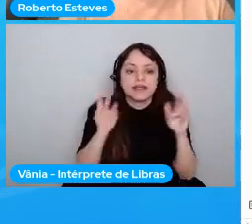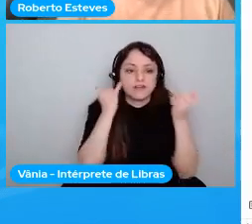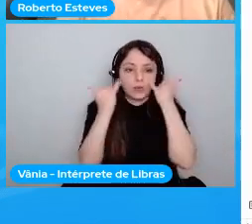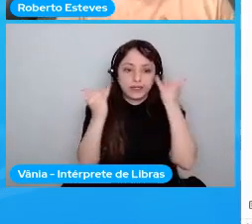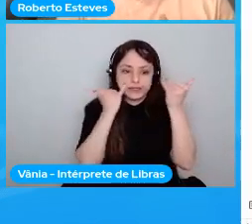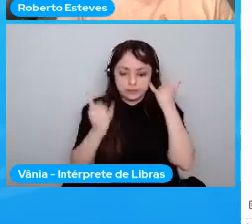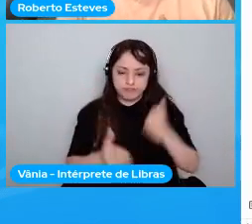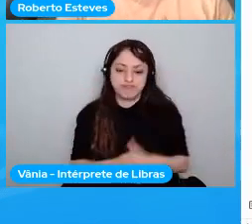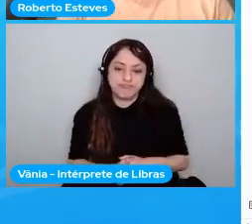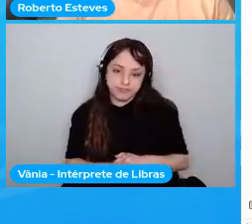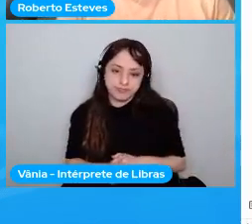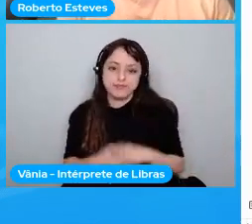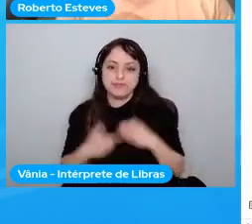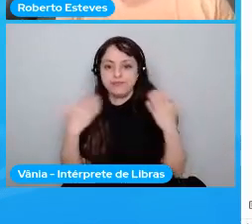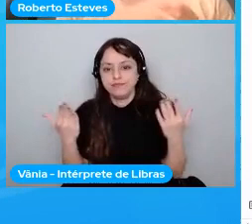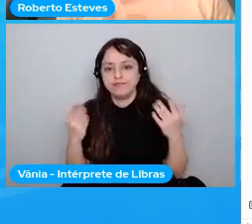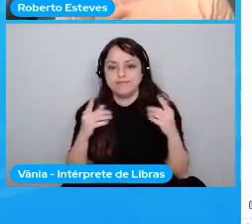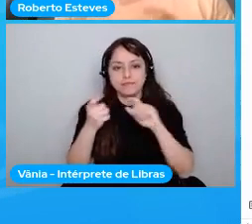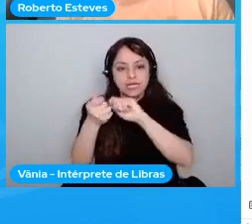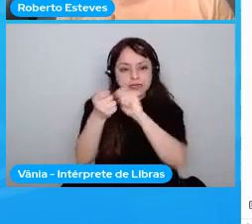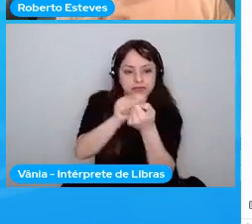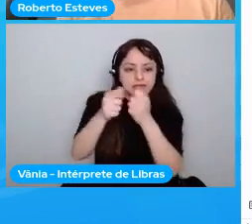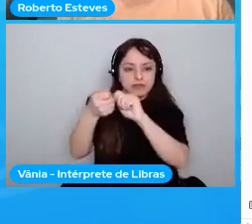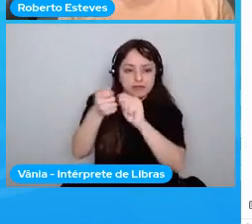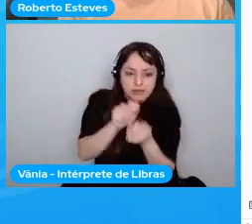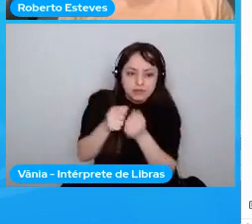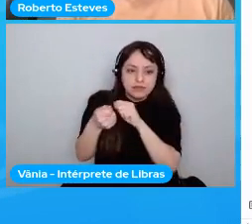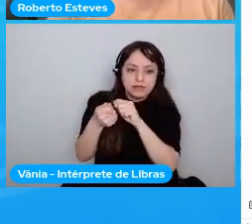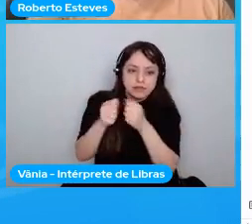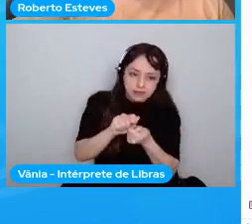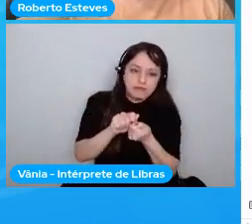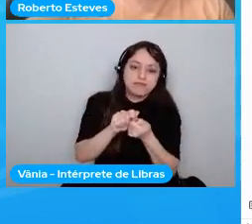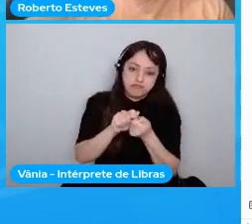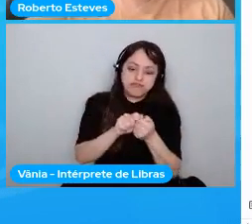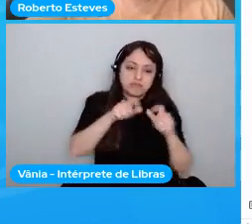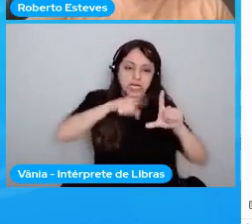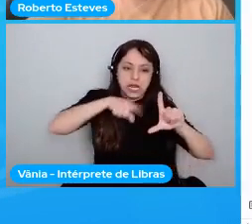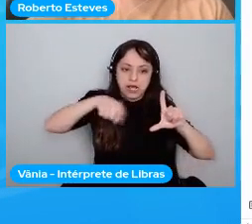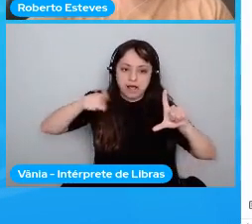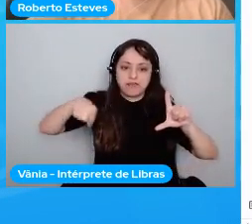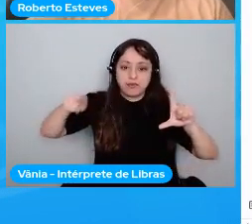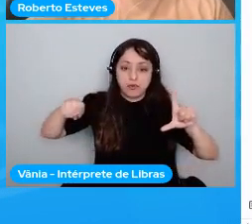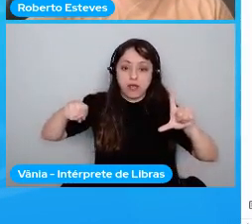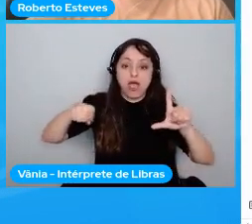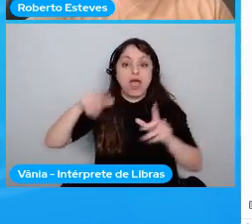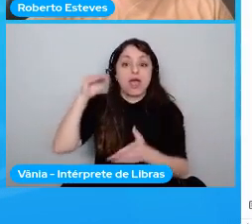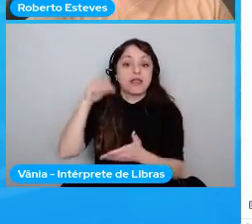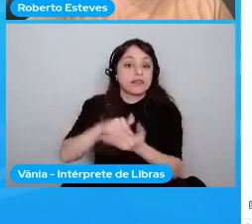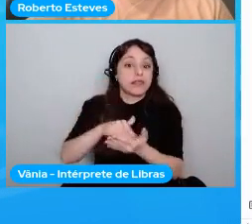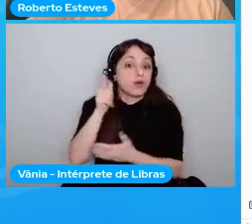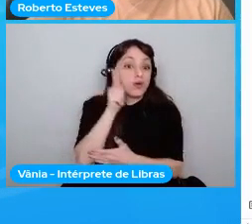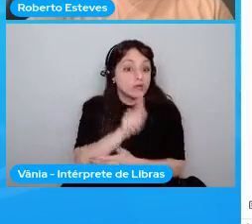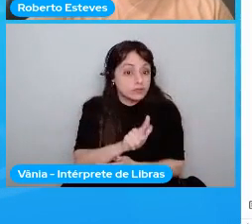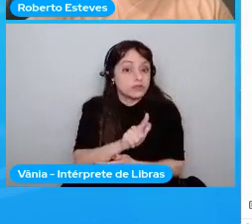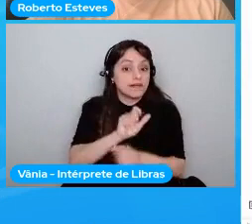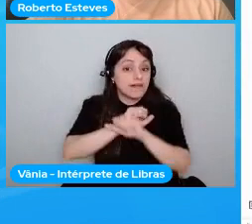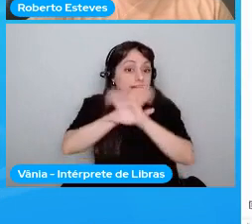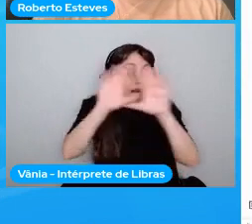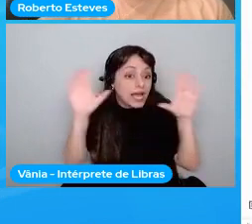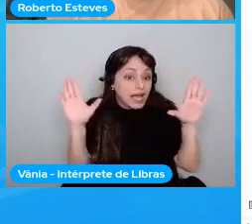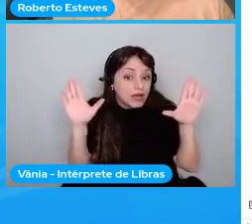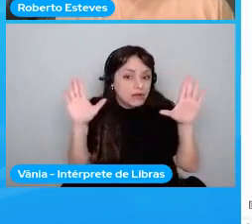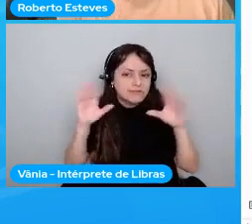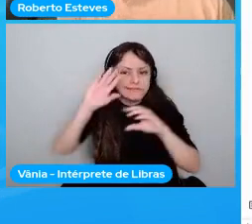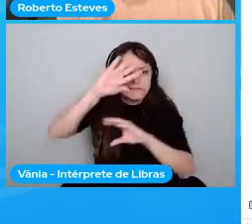poco en la construcción del gráfico hasta llegar a uno que